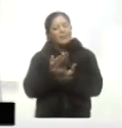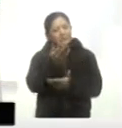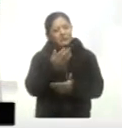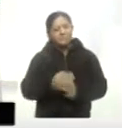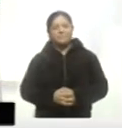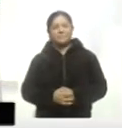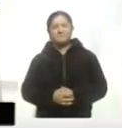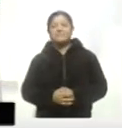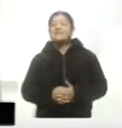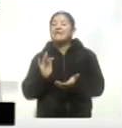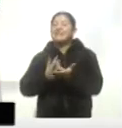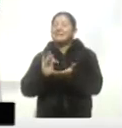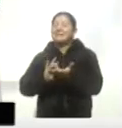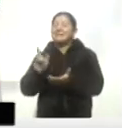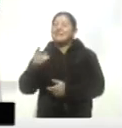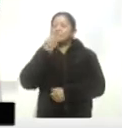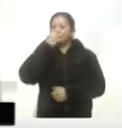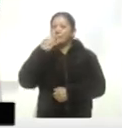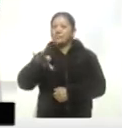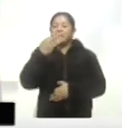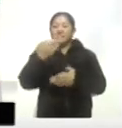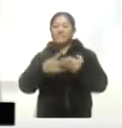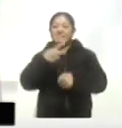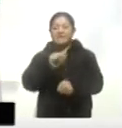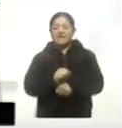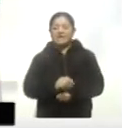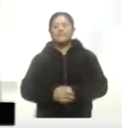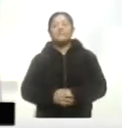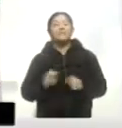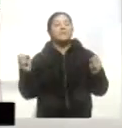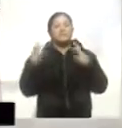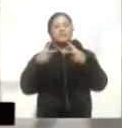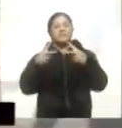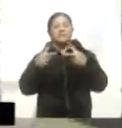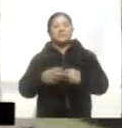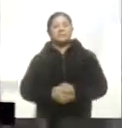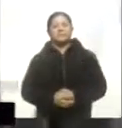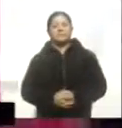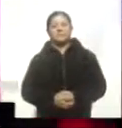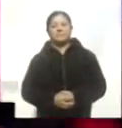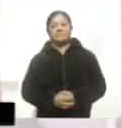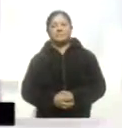eso. Muchísimas gracias y que tengas muy buen fin de semana, Gio. Igual. Hasta luego.